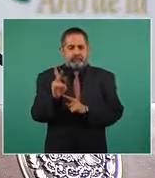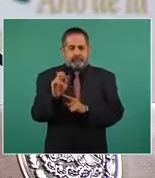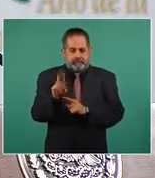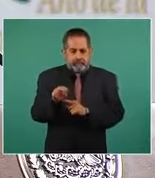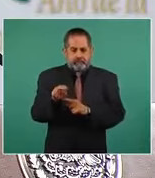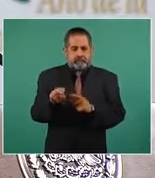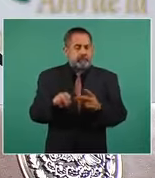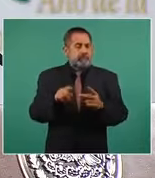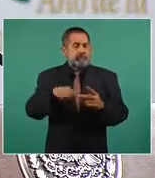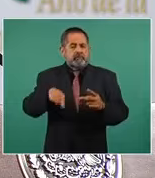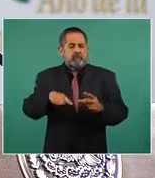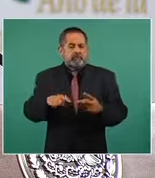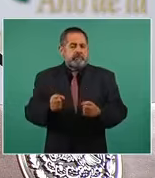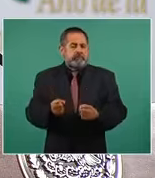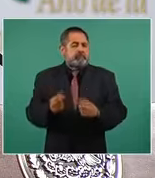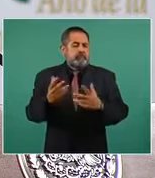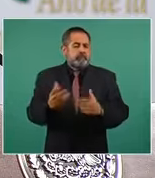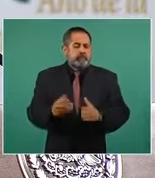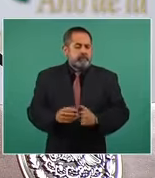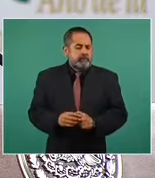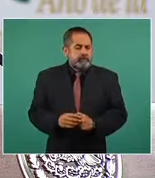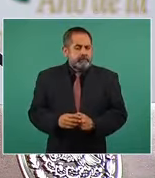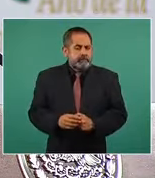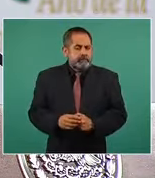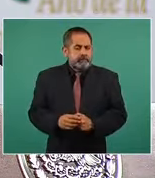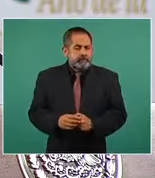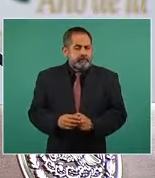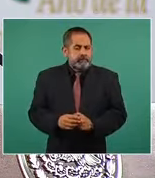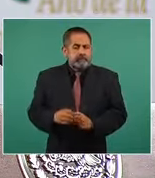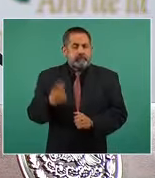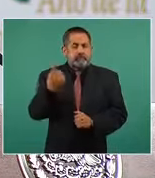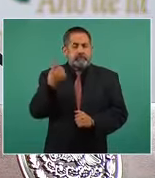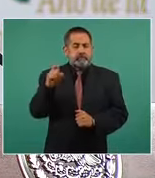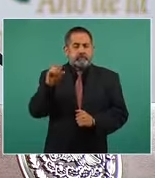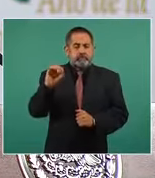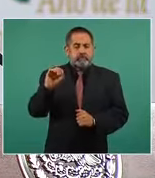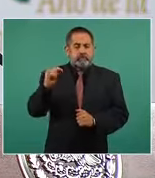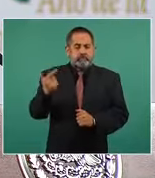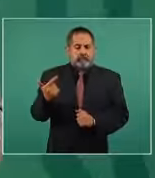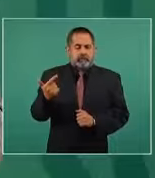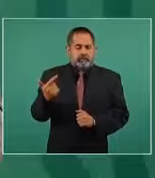107,